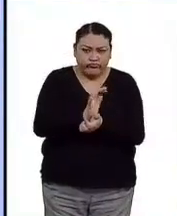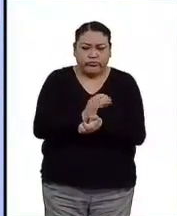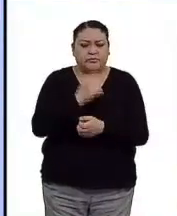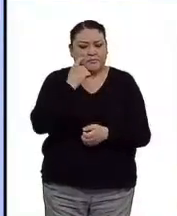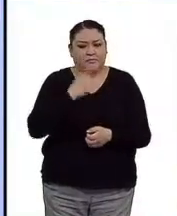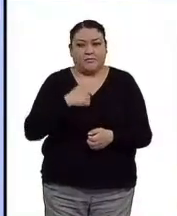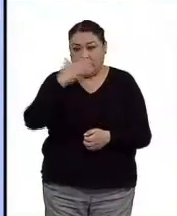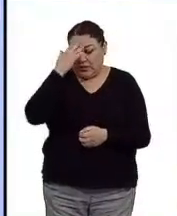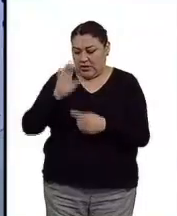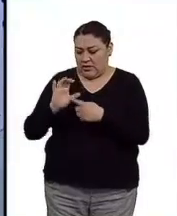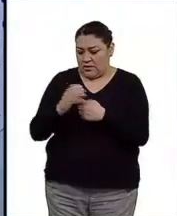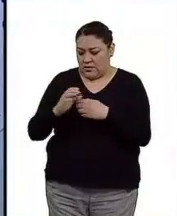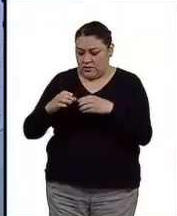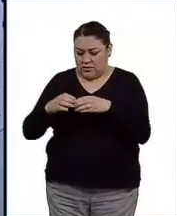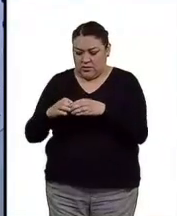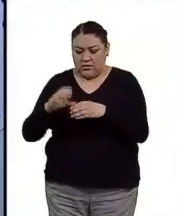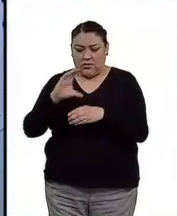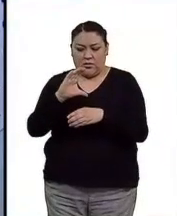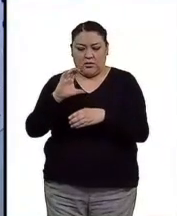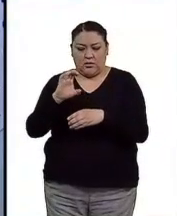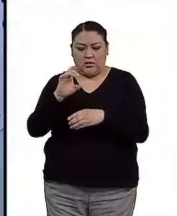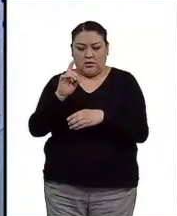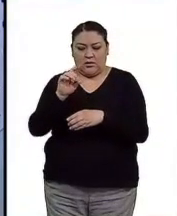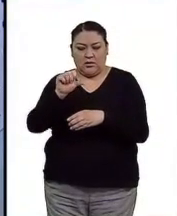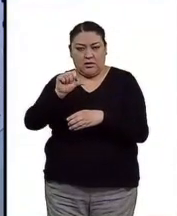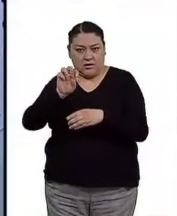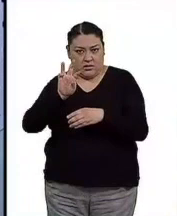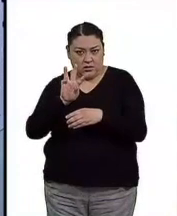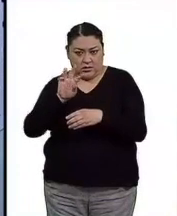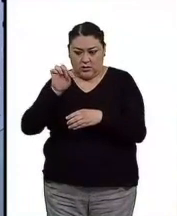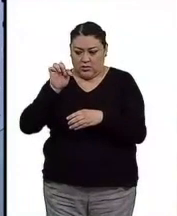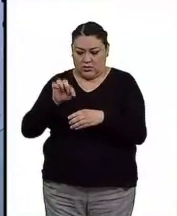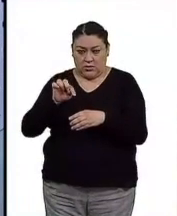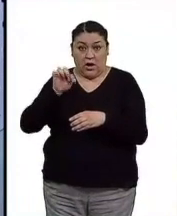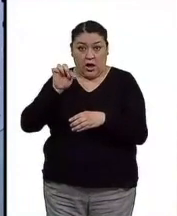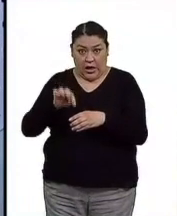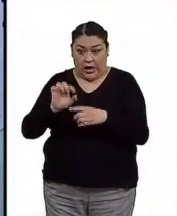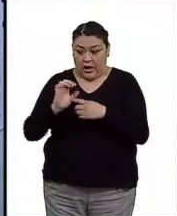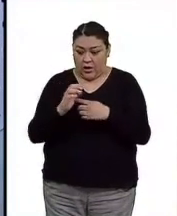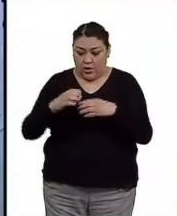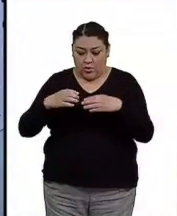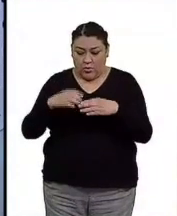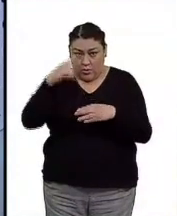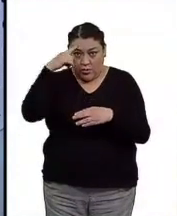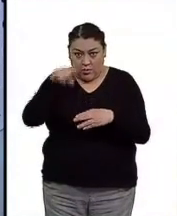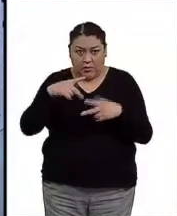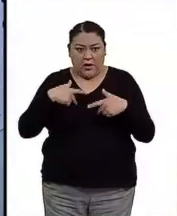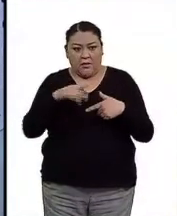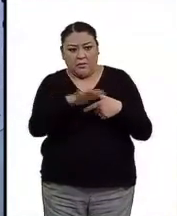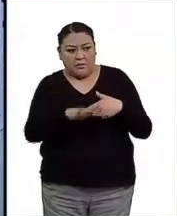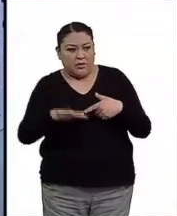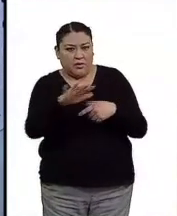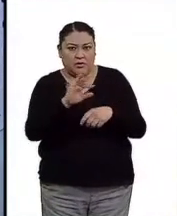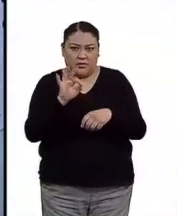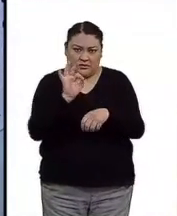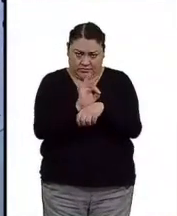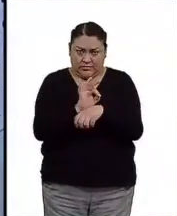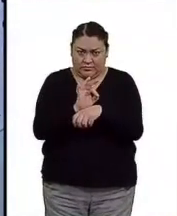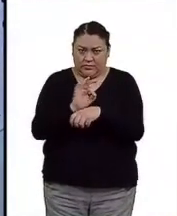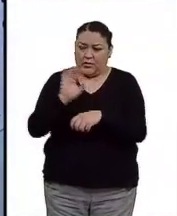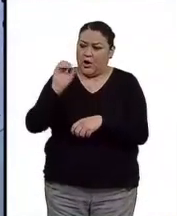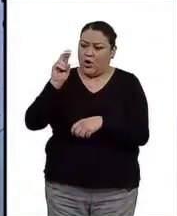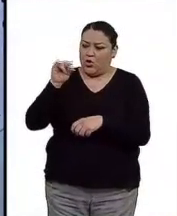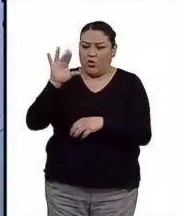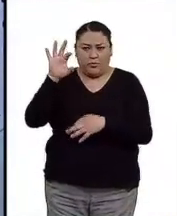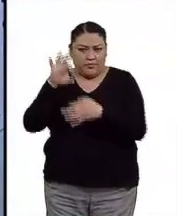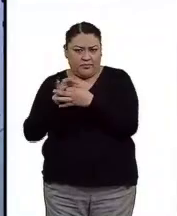Comité CEDAW, el Comité para la No Discriminación de las Mujeres de la Organización de las Naciones Unidas, señala que